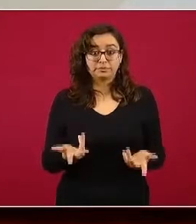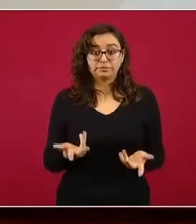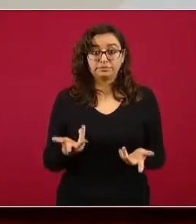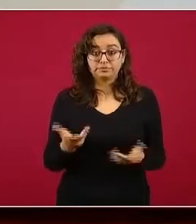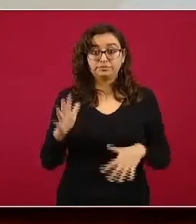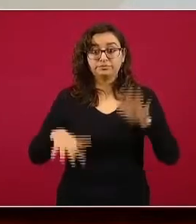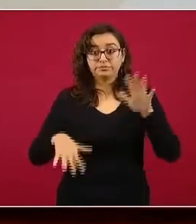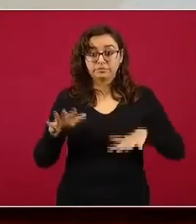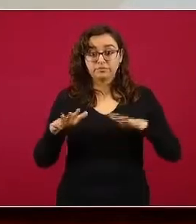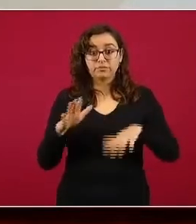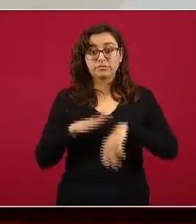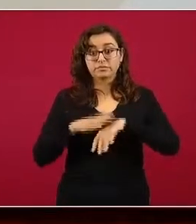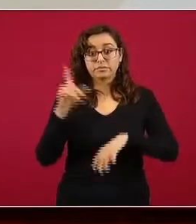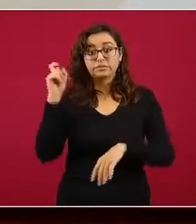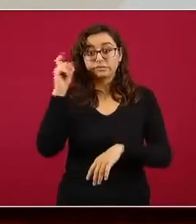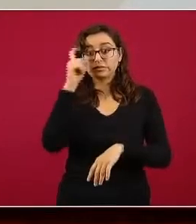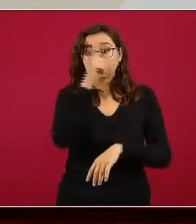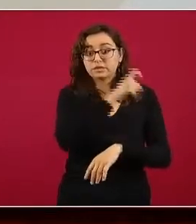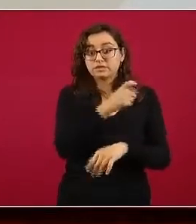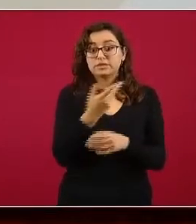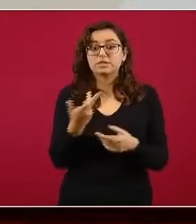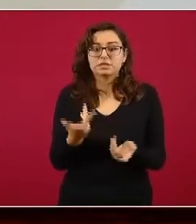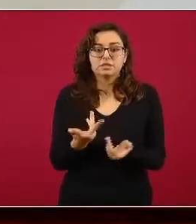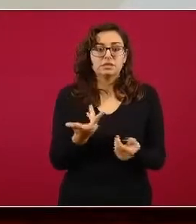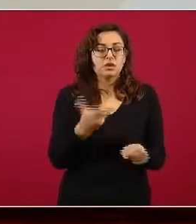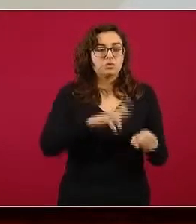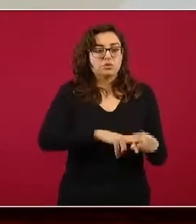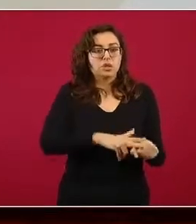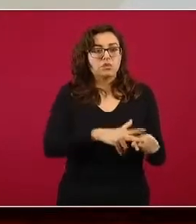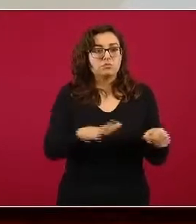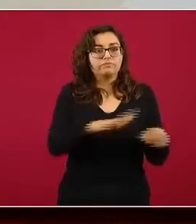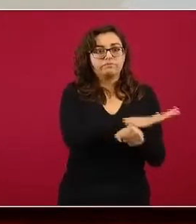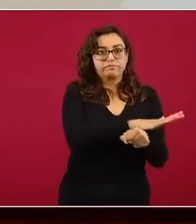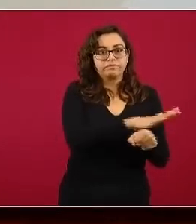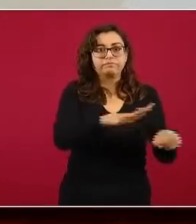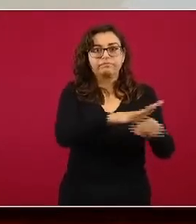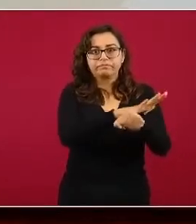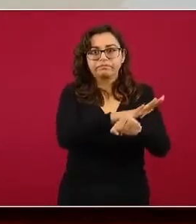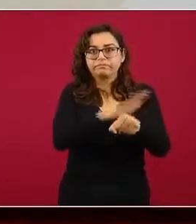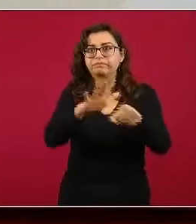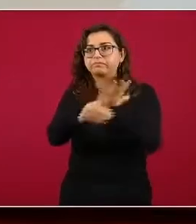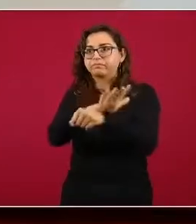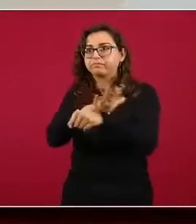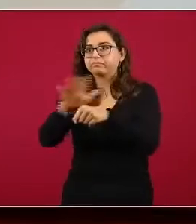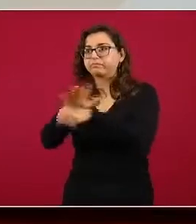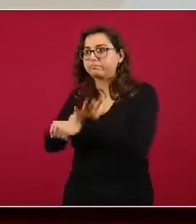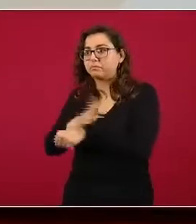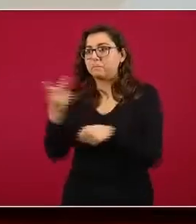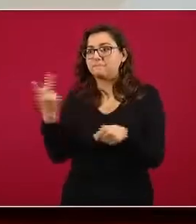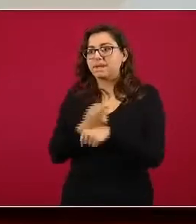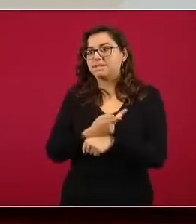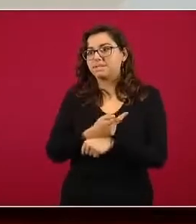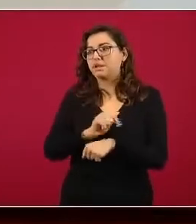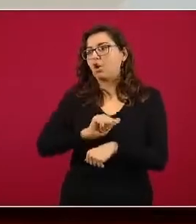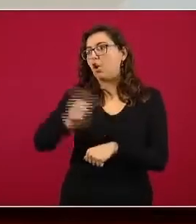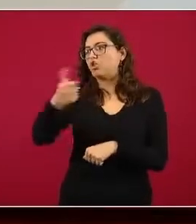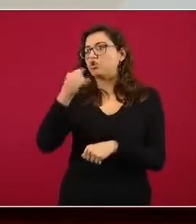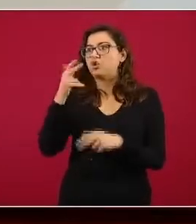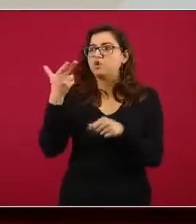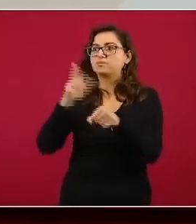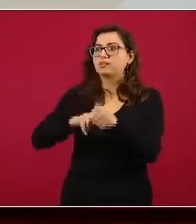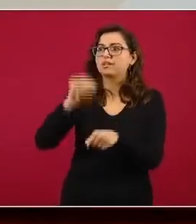vez complicando en la medida que la ocupación se va incrementando, porque entonces son menos las camas que pueden estar en un